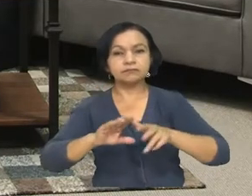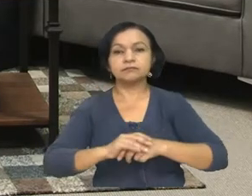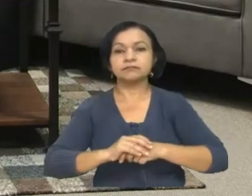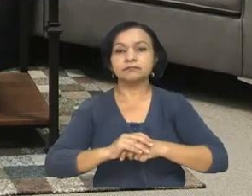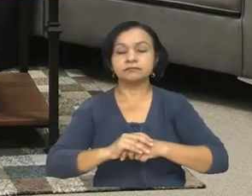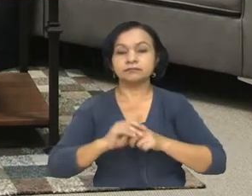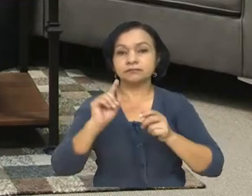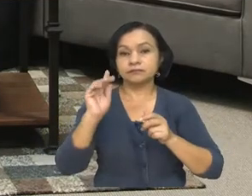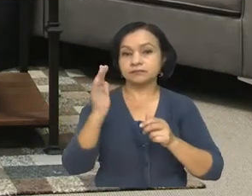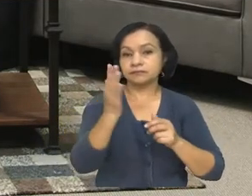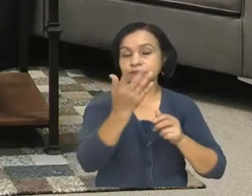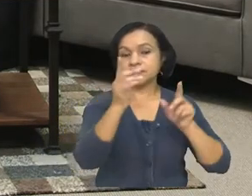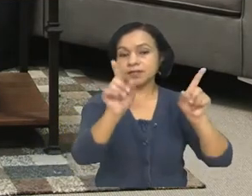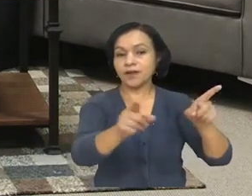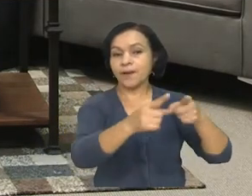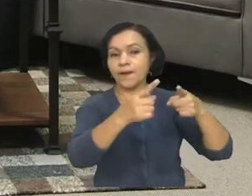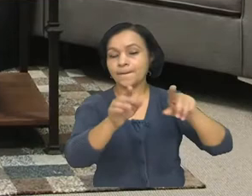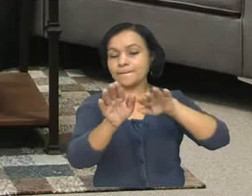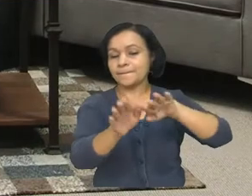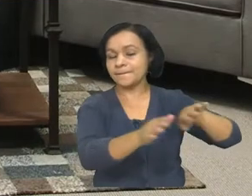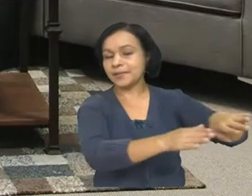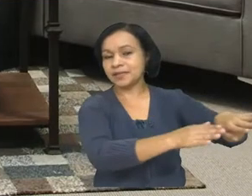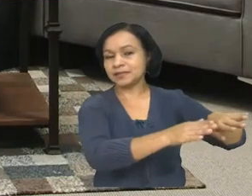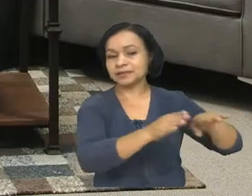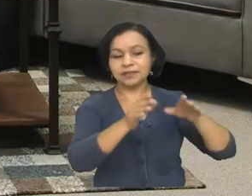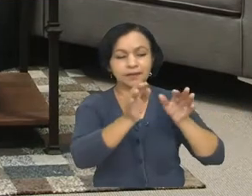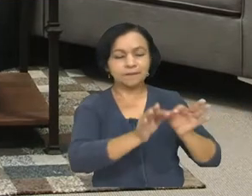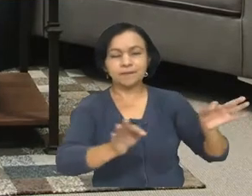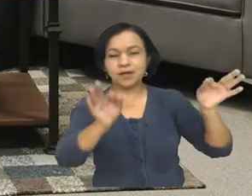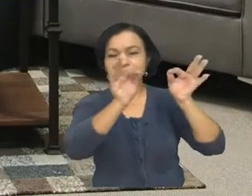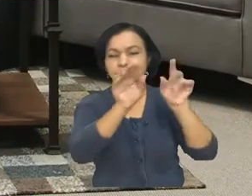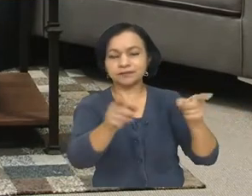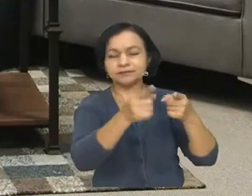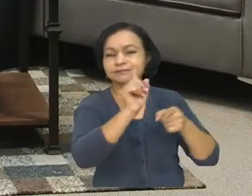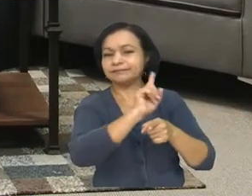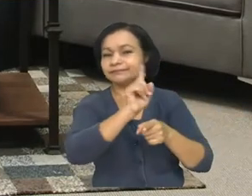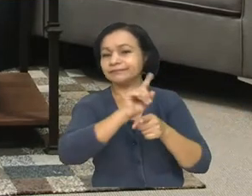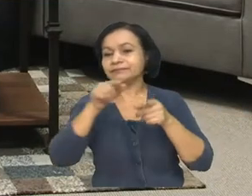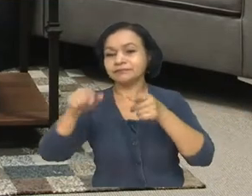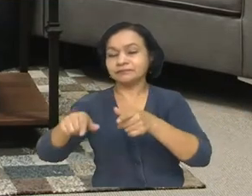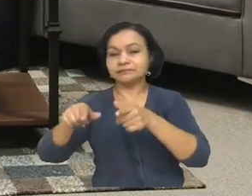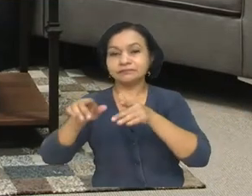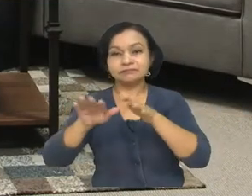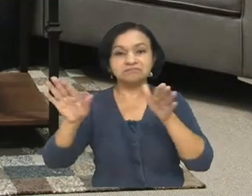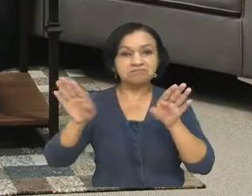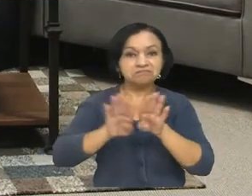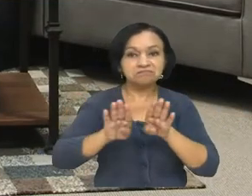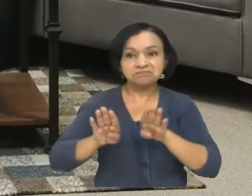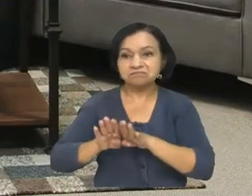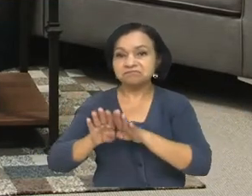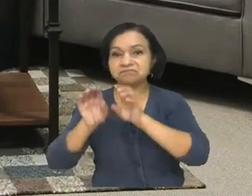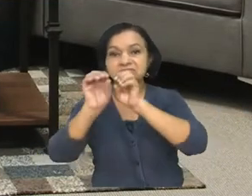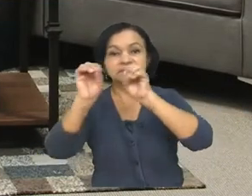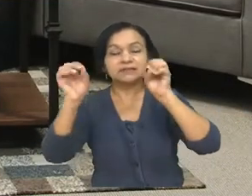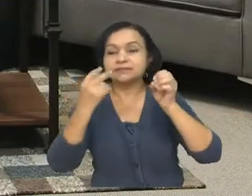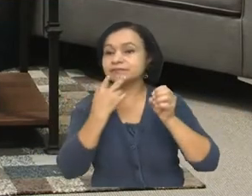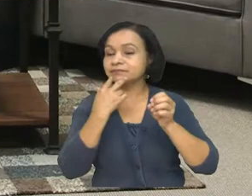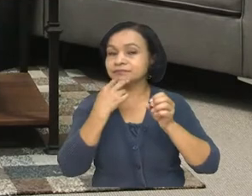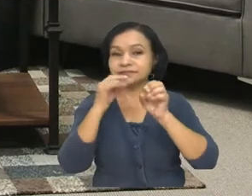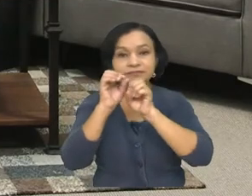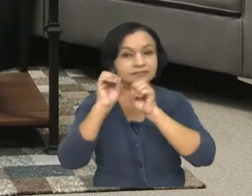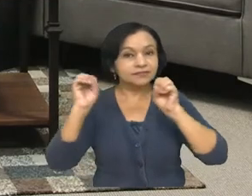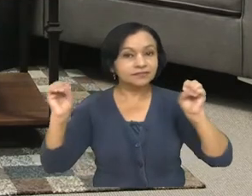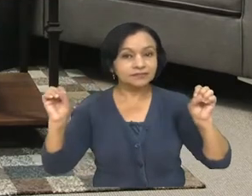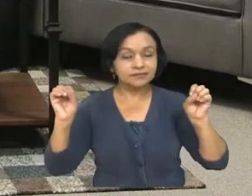la música, pues ya todo, ya en ese momento ya todo estaba cerrado, no se hacía música, no se hacía nada.